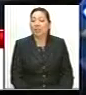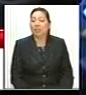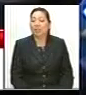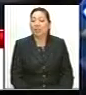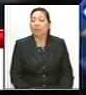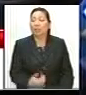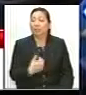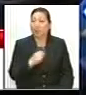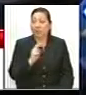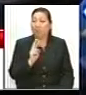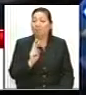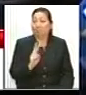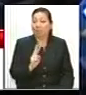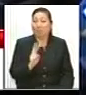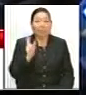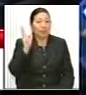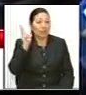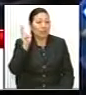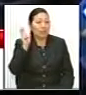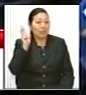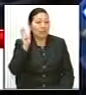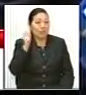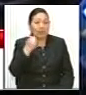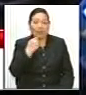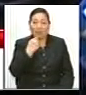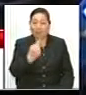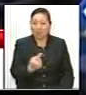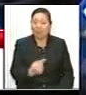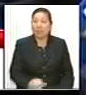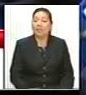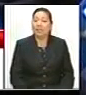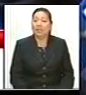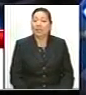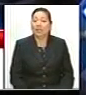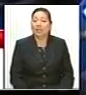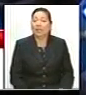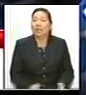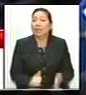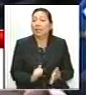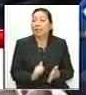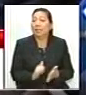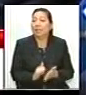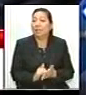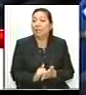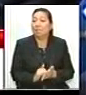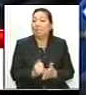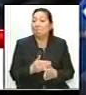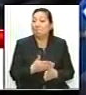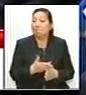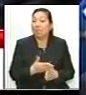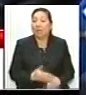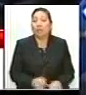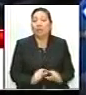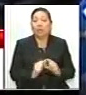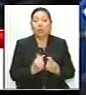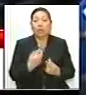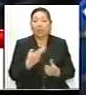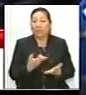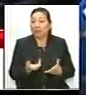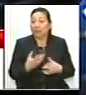He visto escuchado congresistas que indican que de parte de los